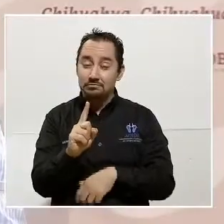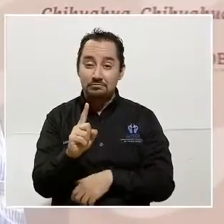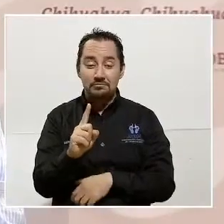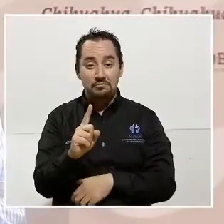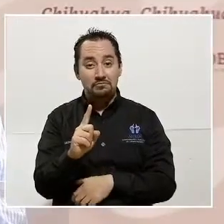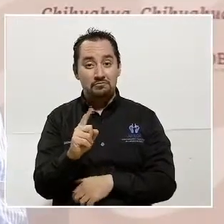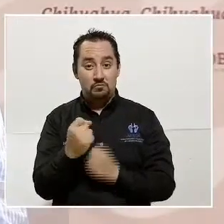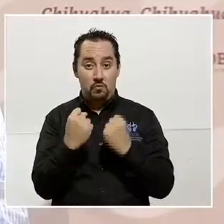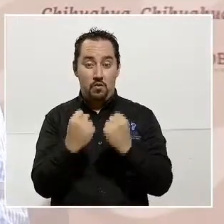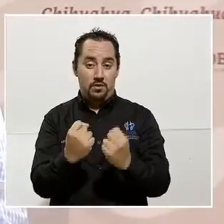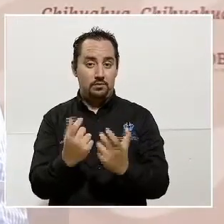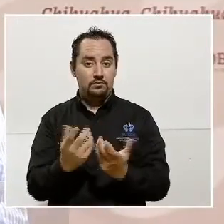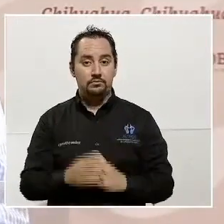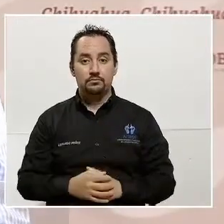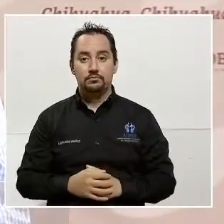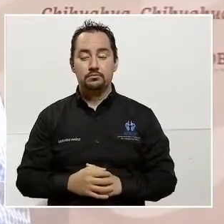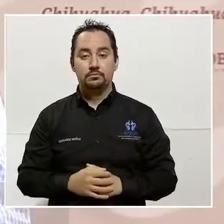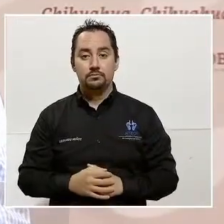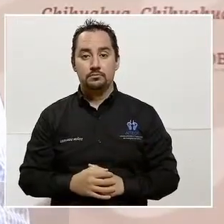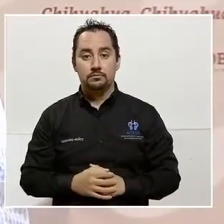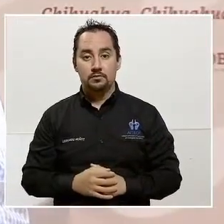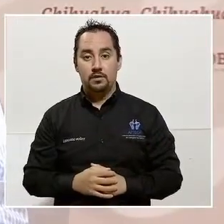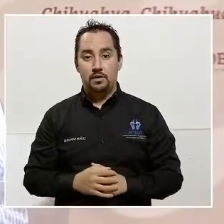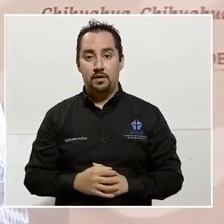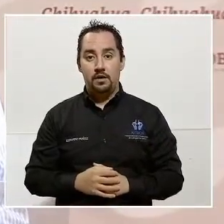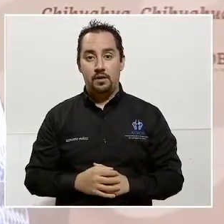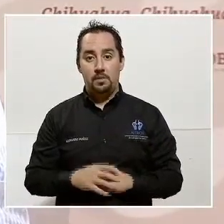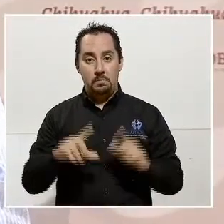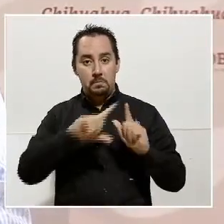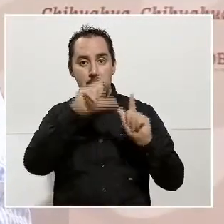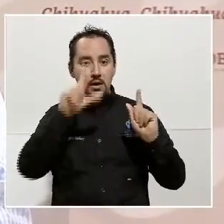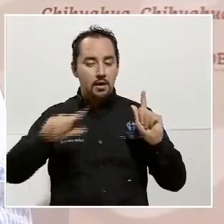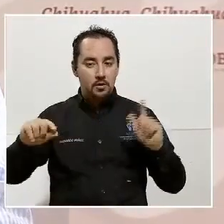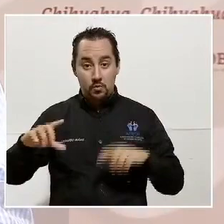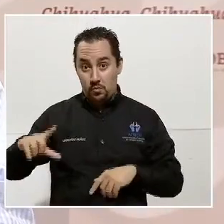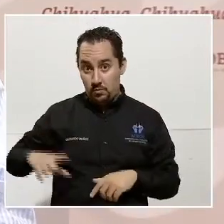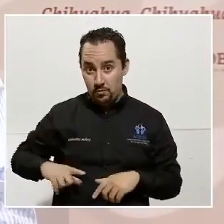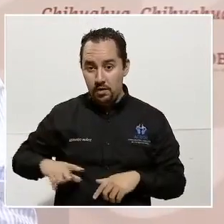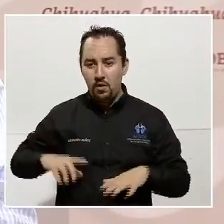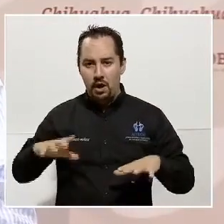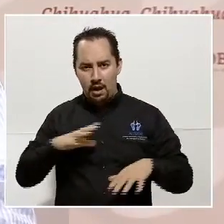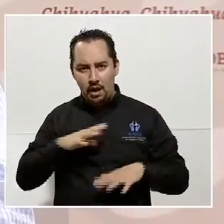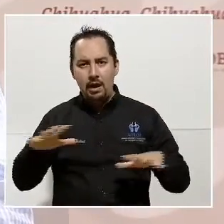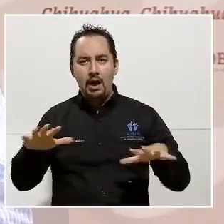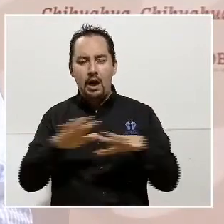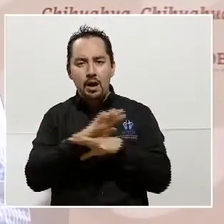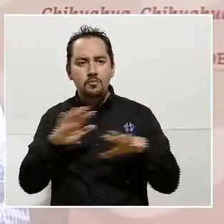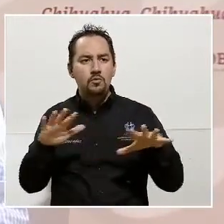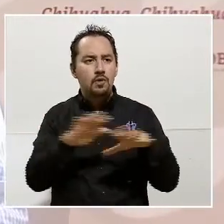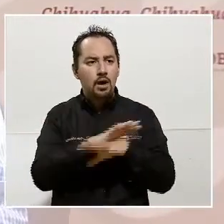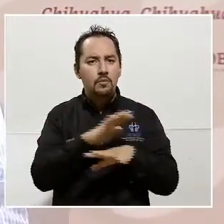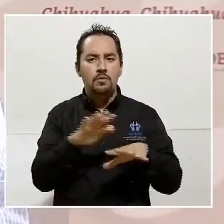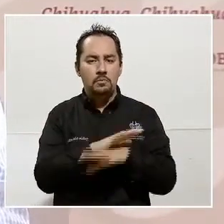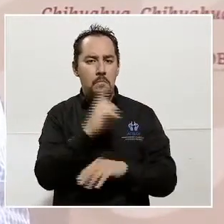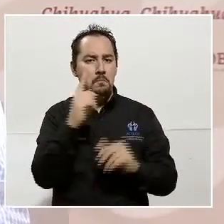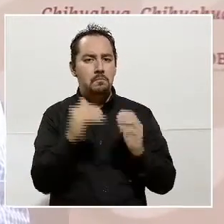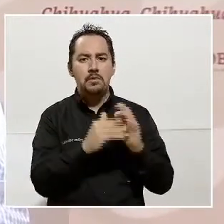Estado mexicano ha experimentado diversos cambios desde la década de los